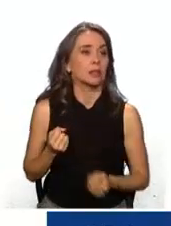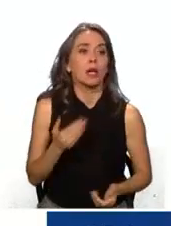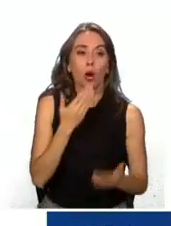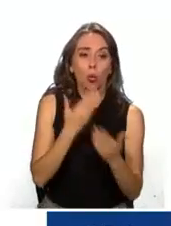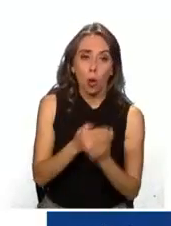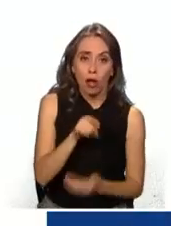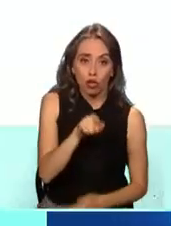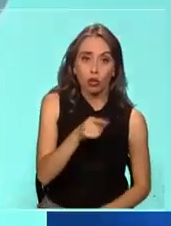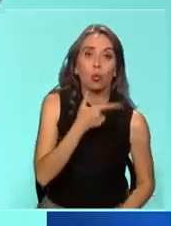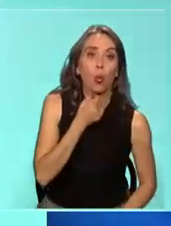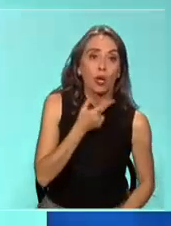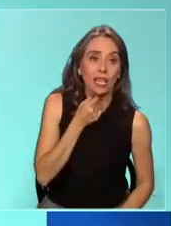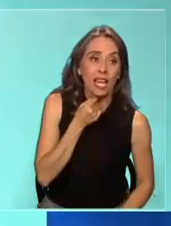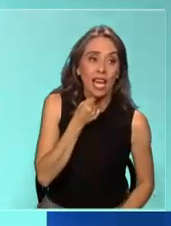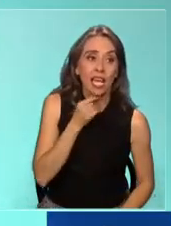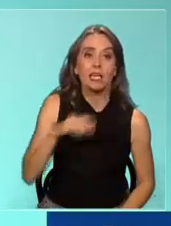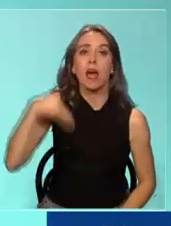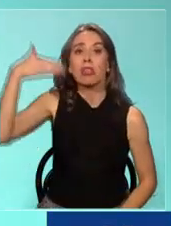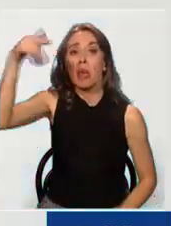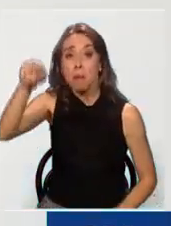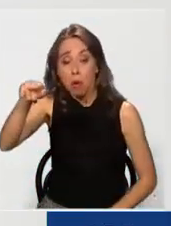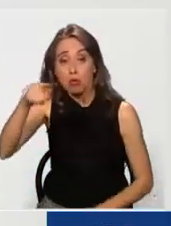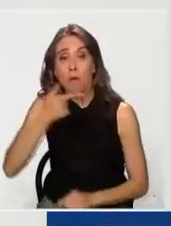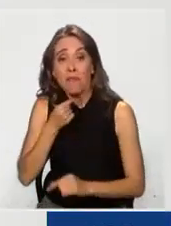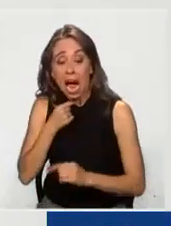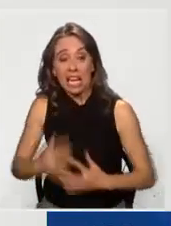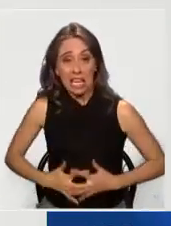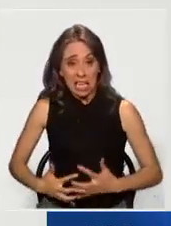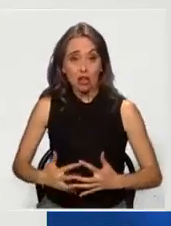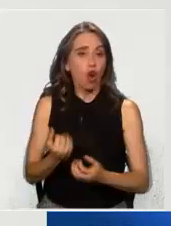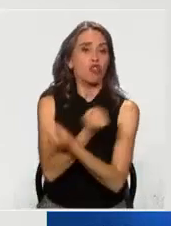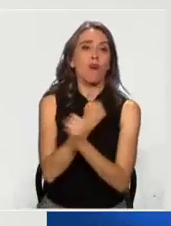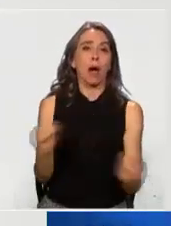Cuando quieras, ya no vas a poder.